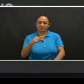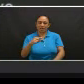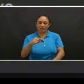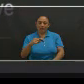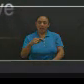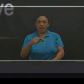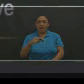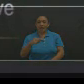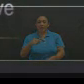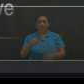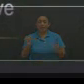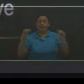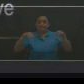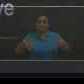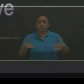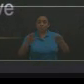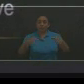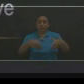puerto de Jope